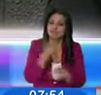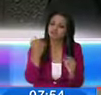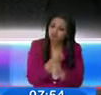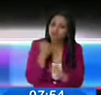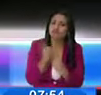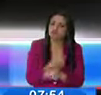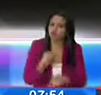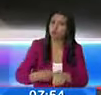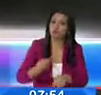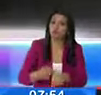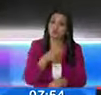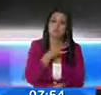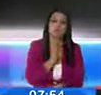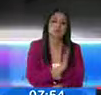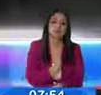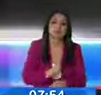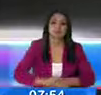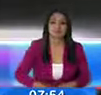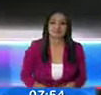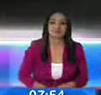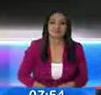trabajador.